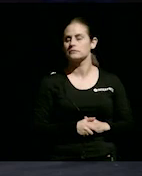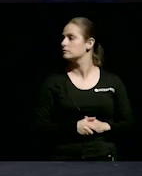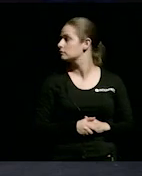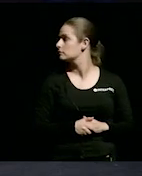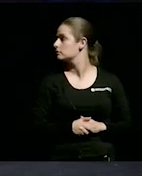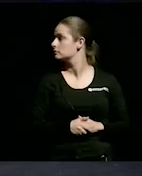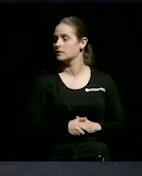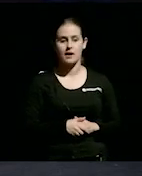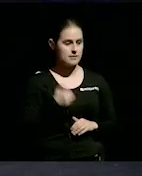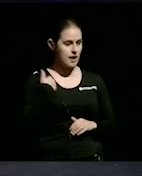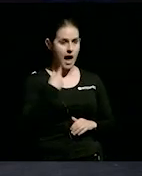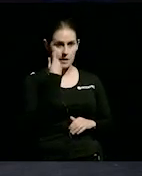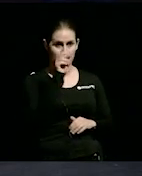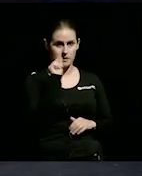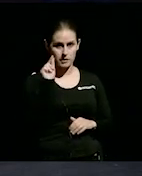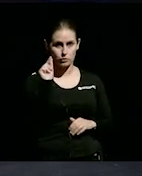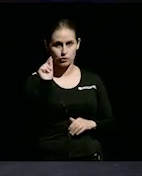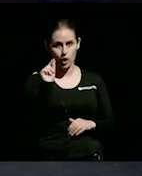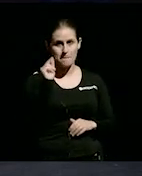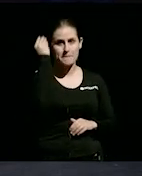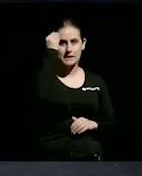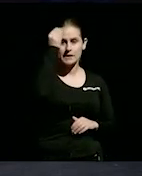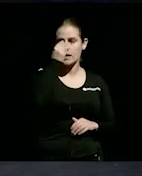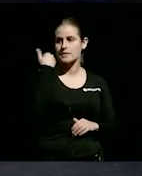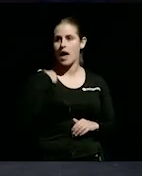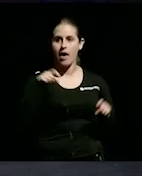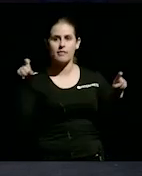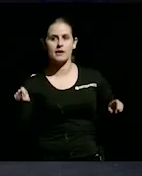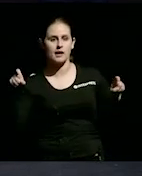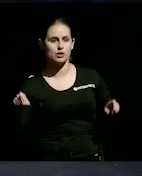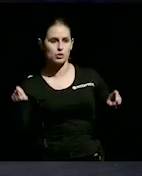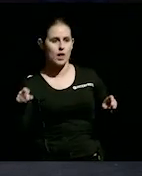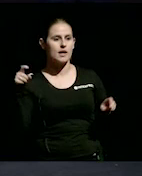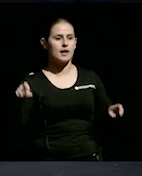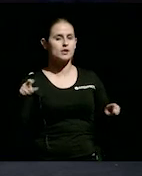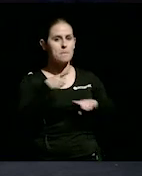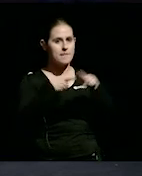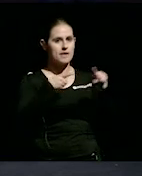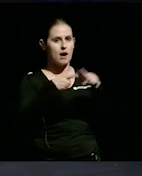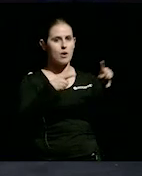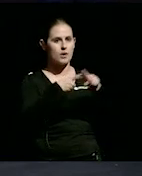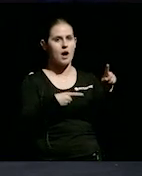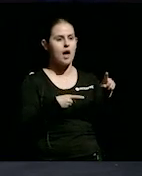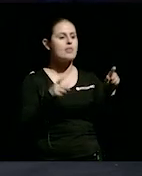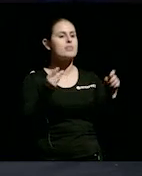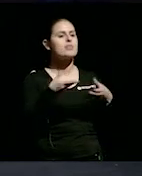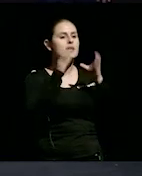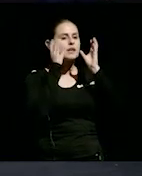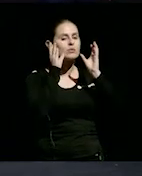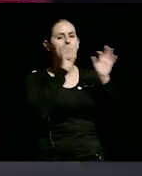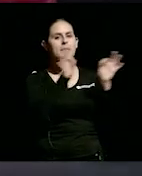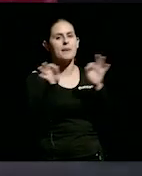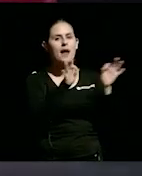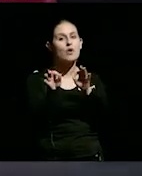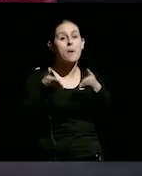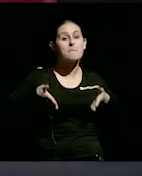Bueno, pues son y 20. Si os parece, salimos, tenemos un descanso de media horita. Tenemos un desayuno preparado ahí en el